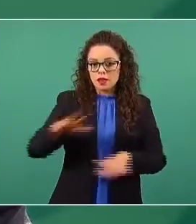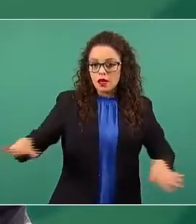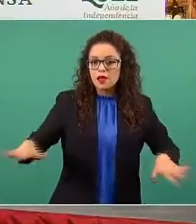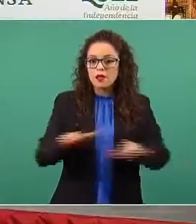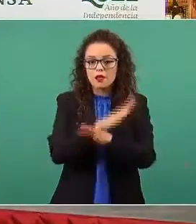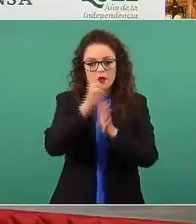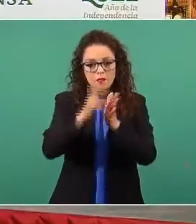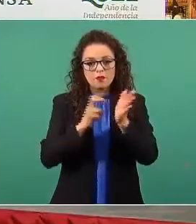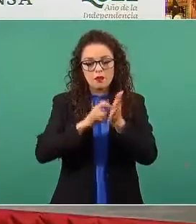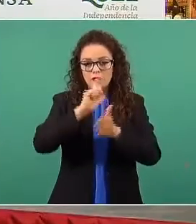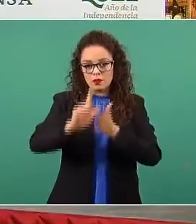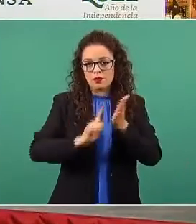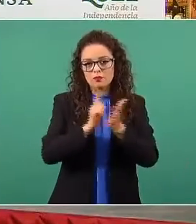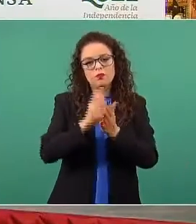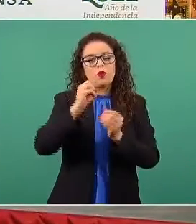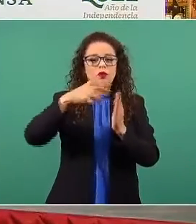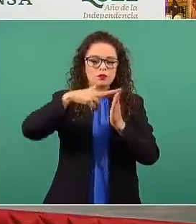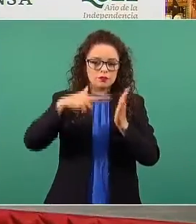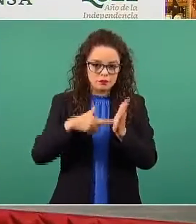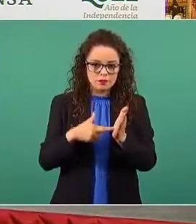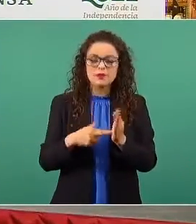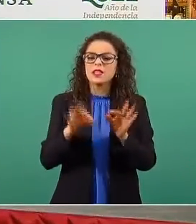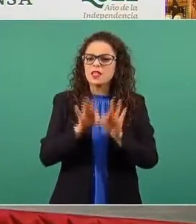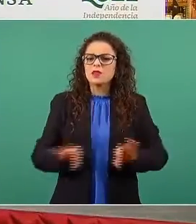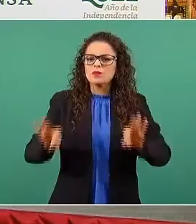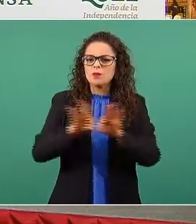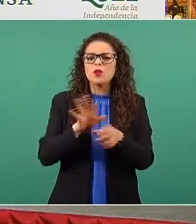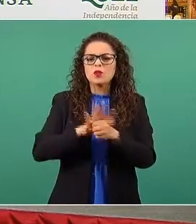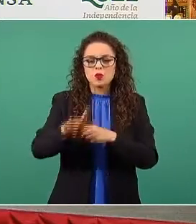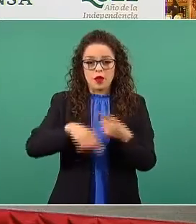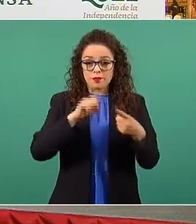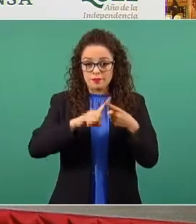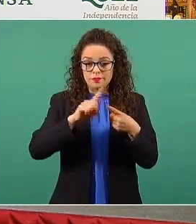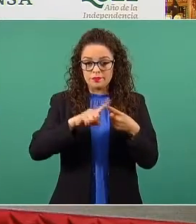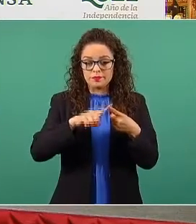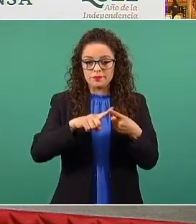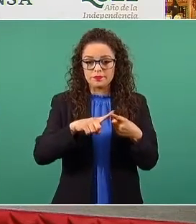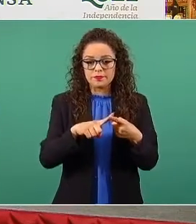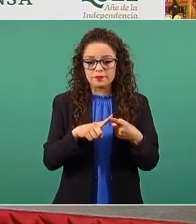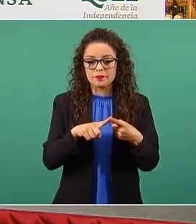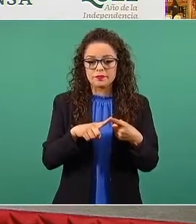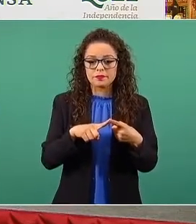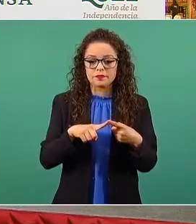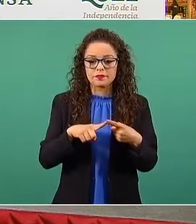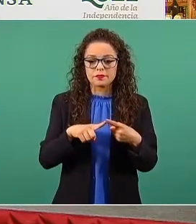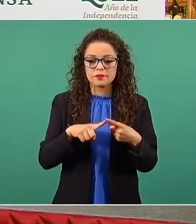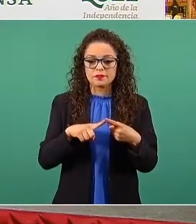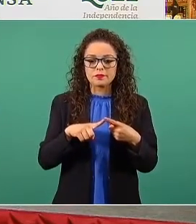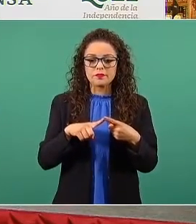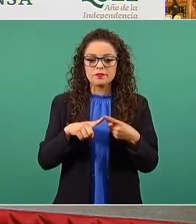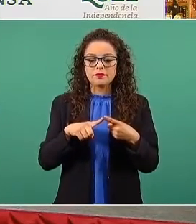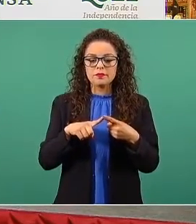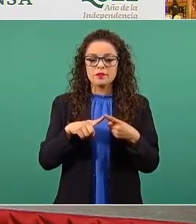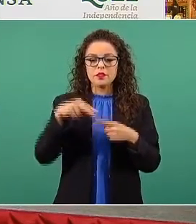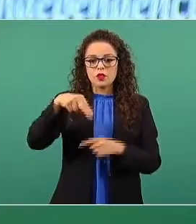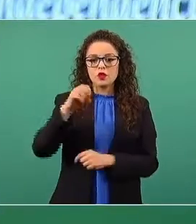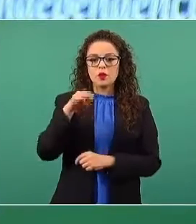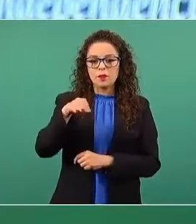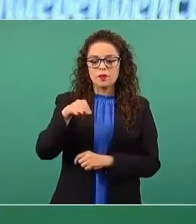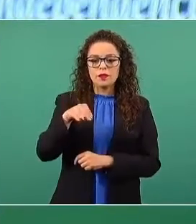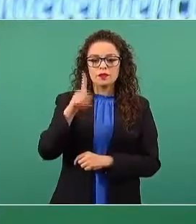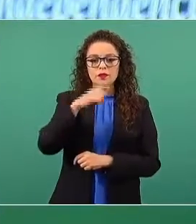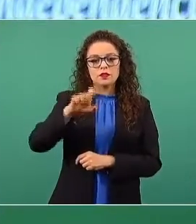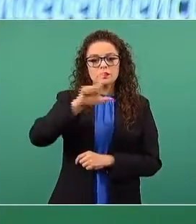reglamentarios. Una muy importante tuvo que ver con el cambio a la norma 177,